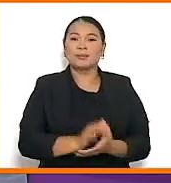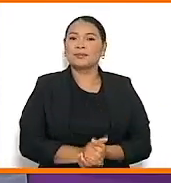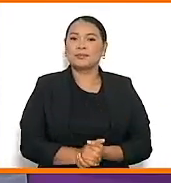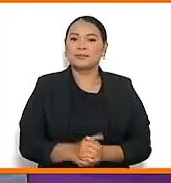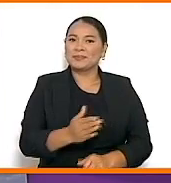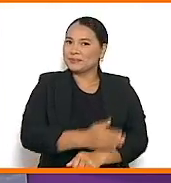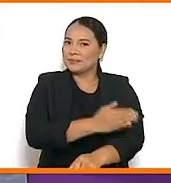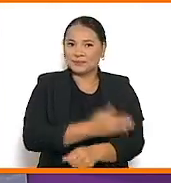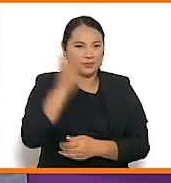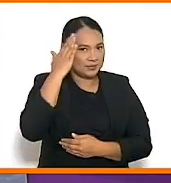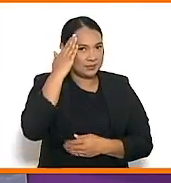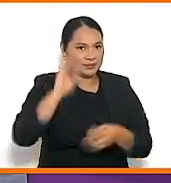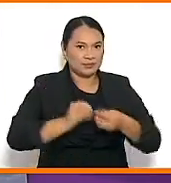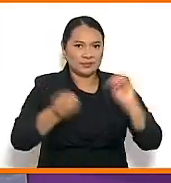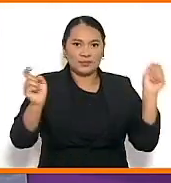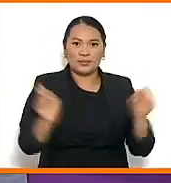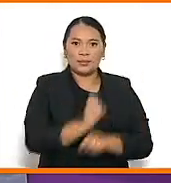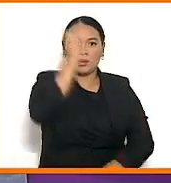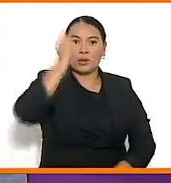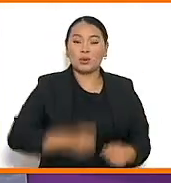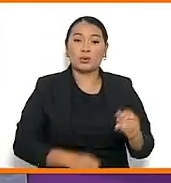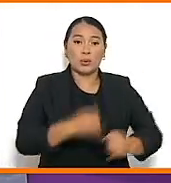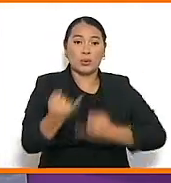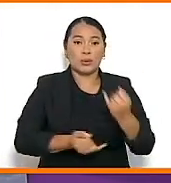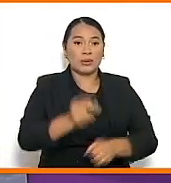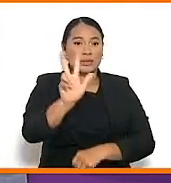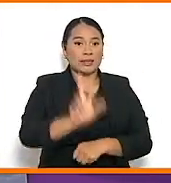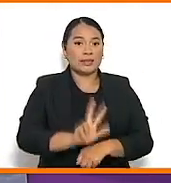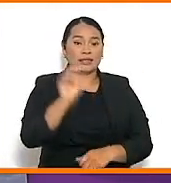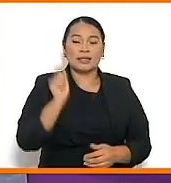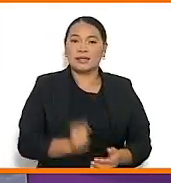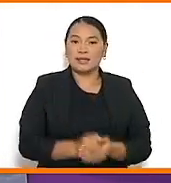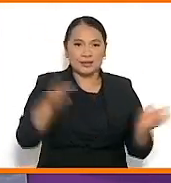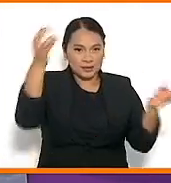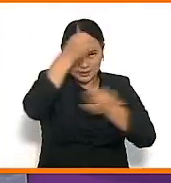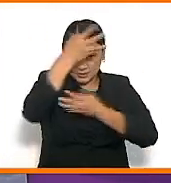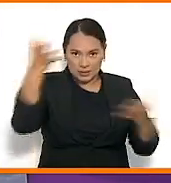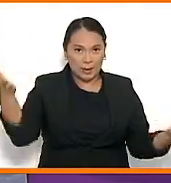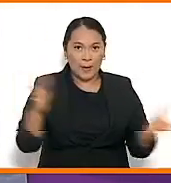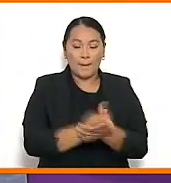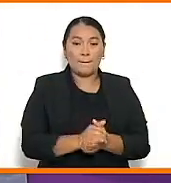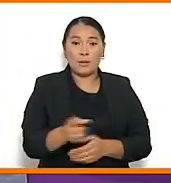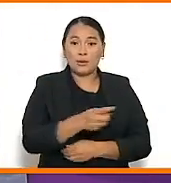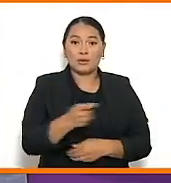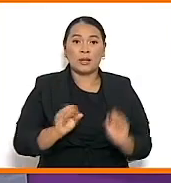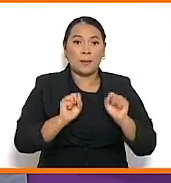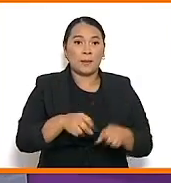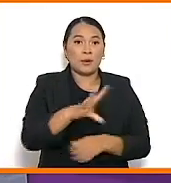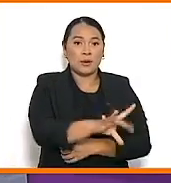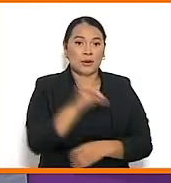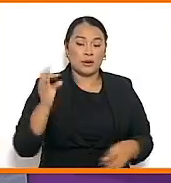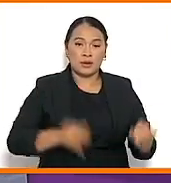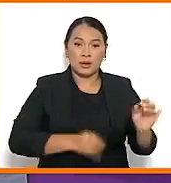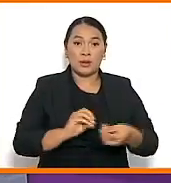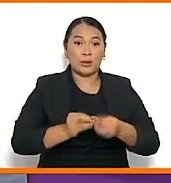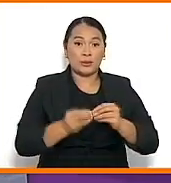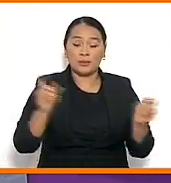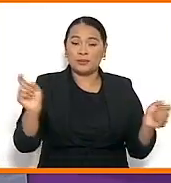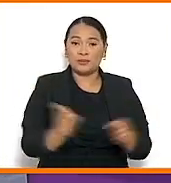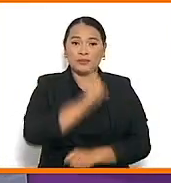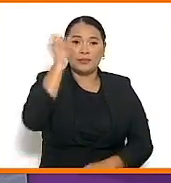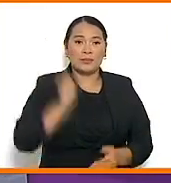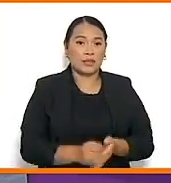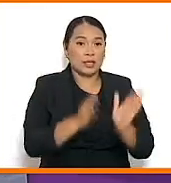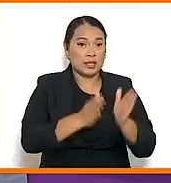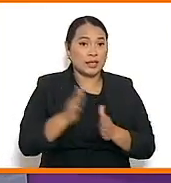antes de conocer el número ganador en Fuga 3, te quiero comentar que podés elegir tu jugada de Mixia 3 o